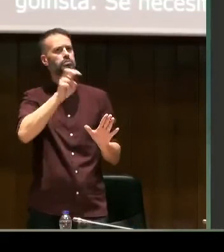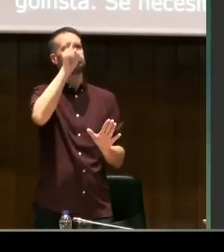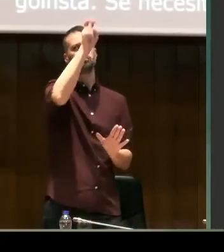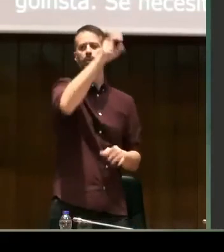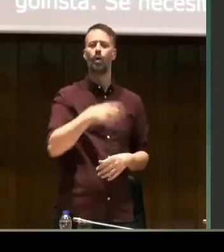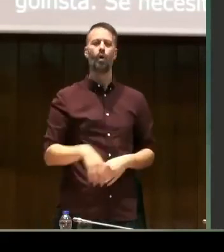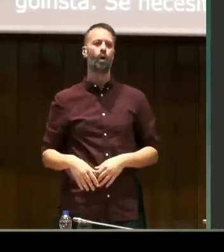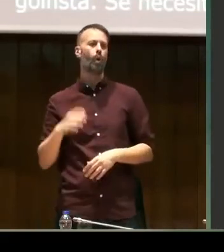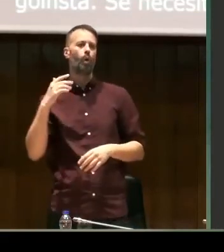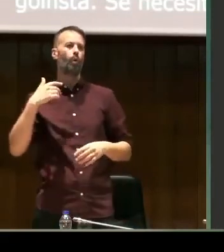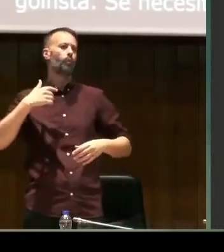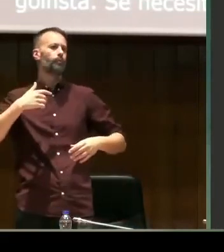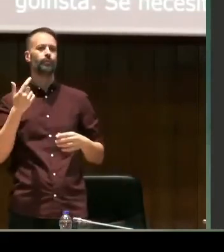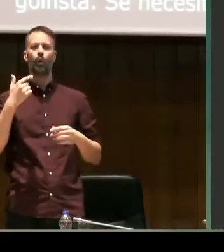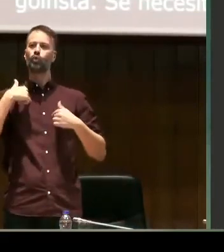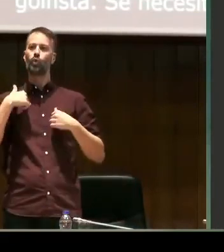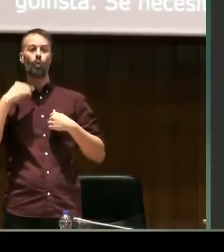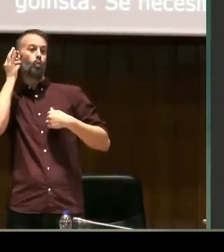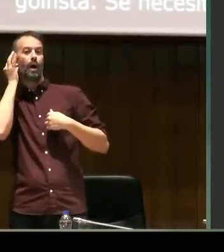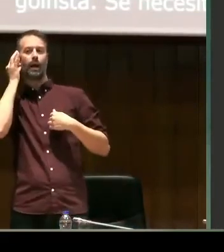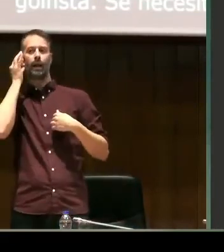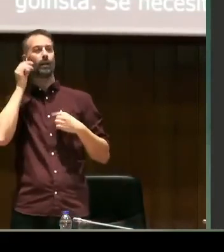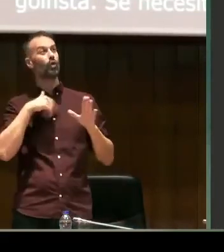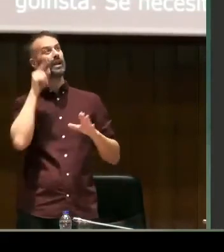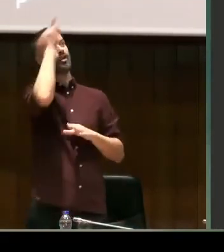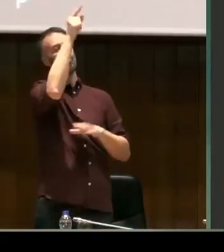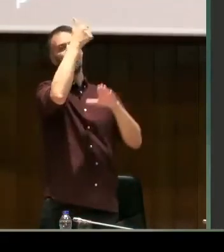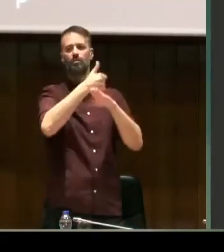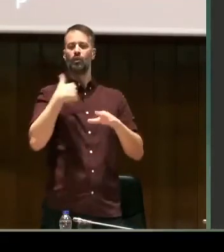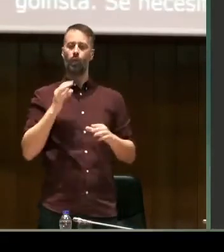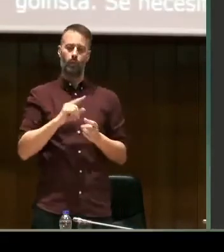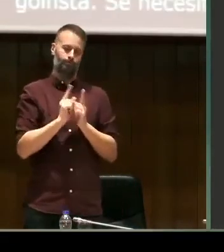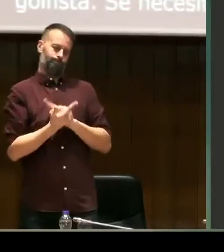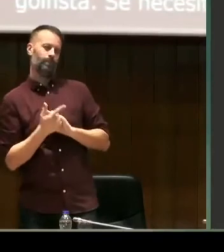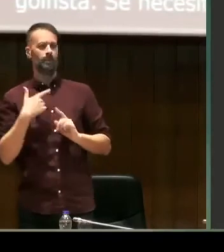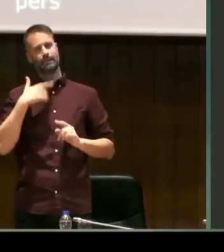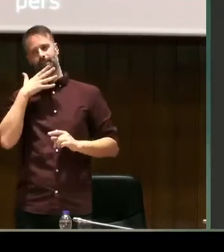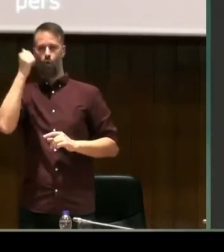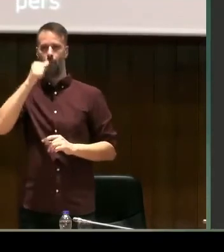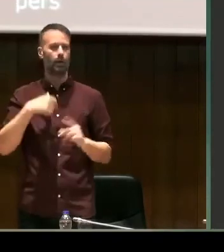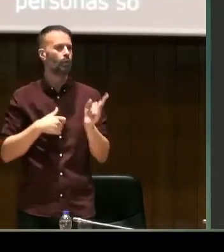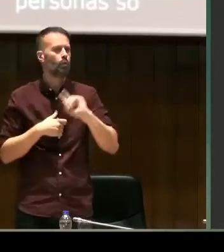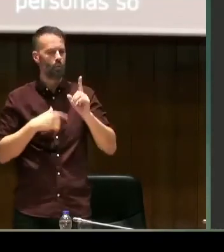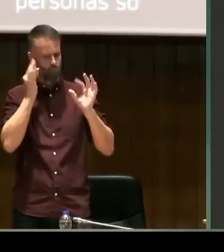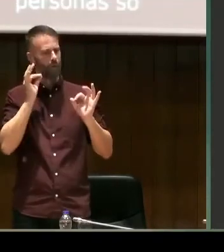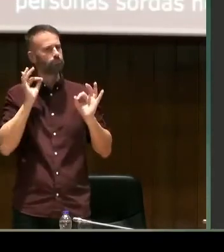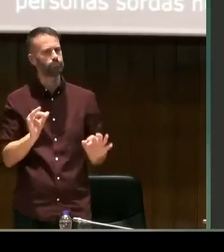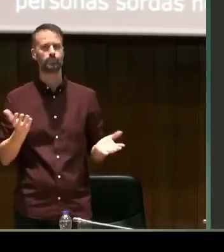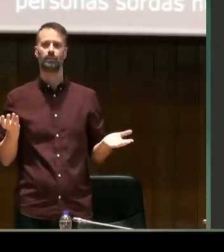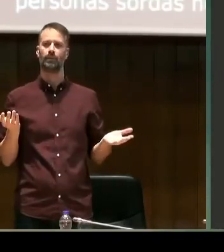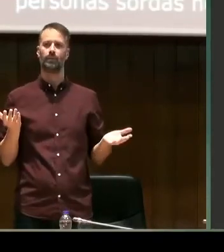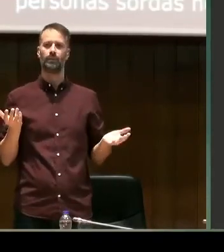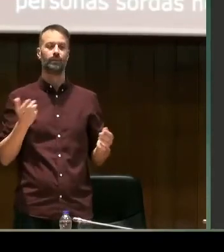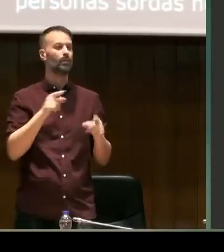tengo por qué ser blanco. Si soy mujer y quiero llegar a un puesto de dirección, no tengo que cambiar y ser